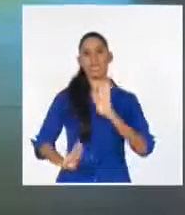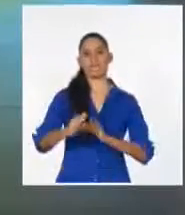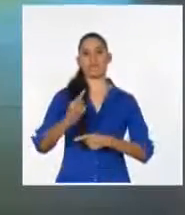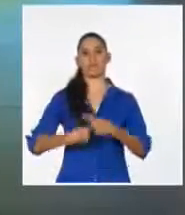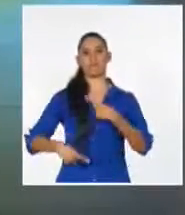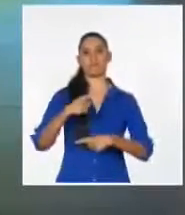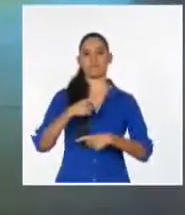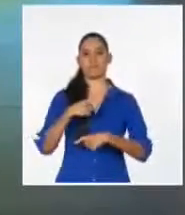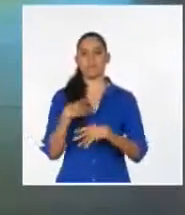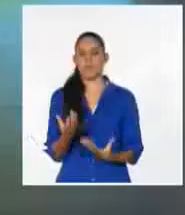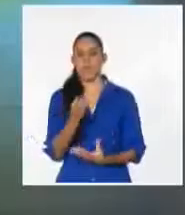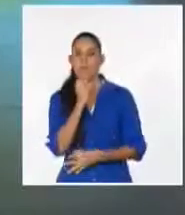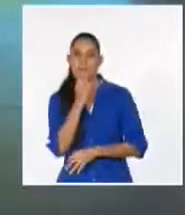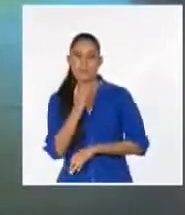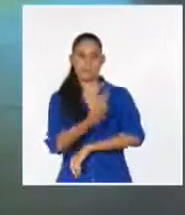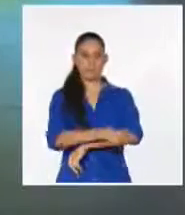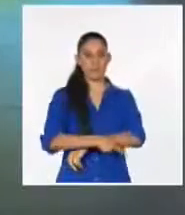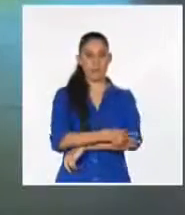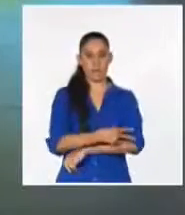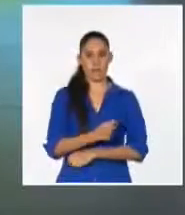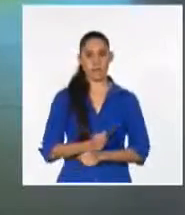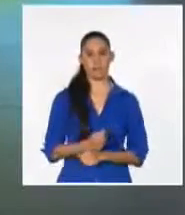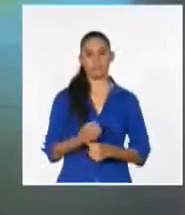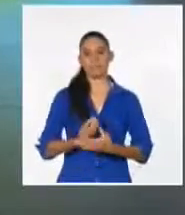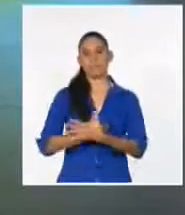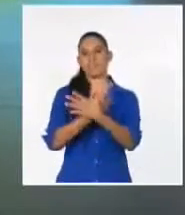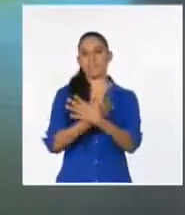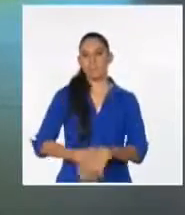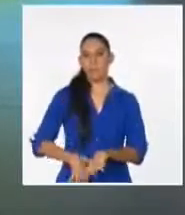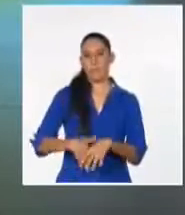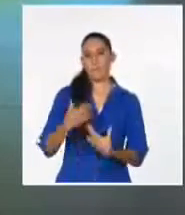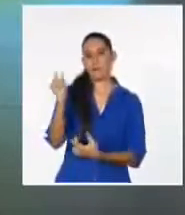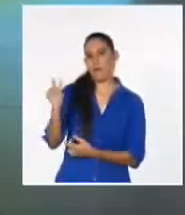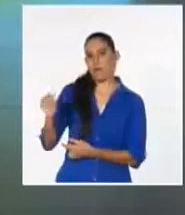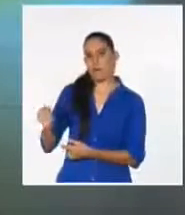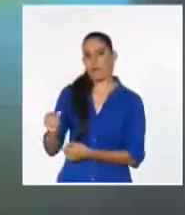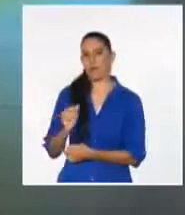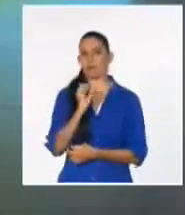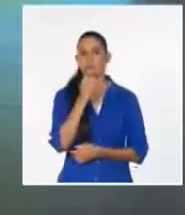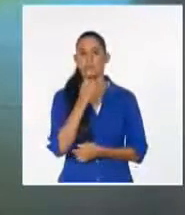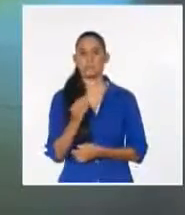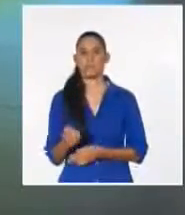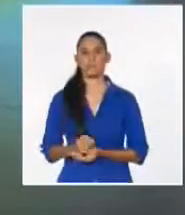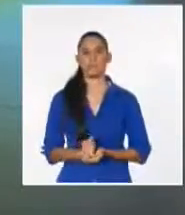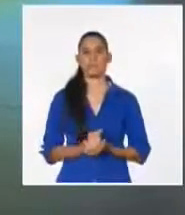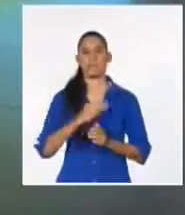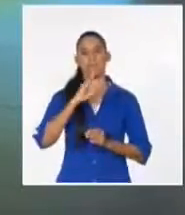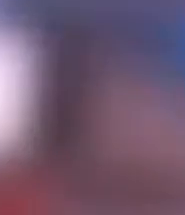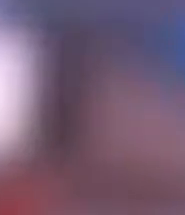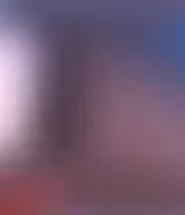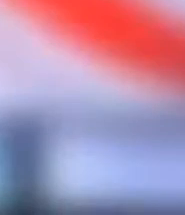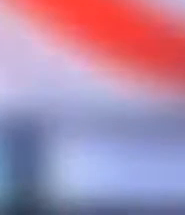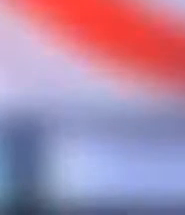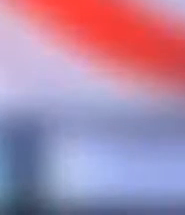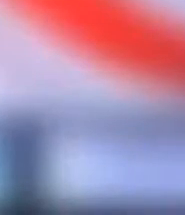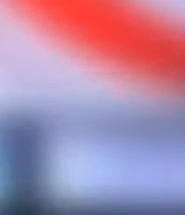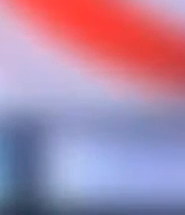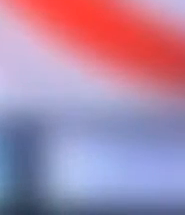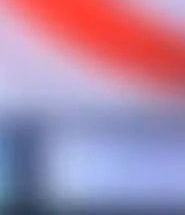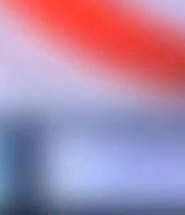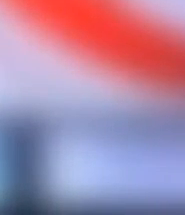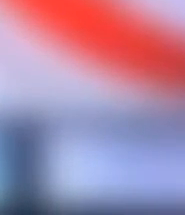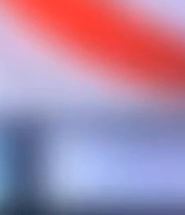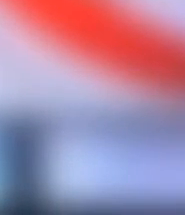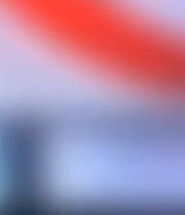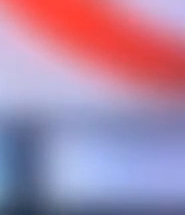la reciente respuesta del embajador palestino en Reino Unido a un periodista de la BBC. Veamos. Do you